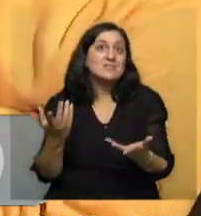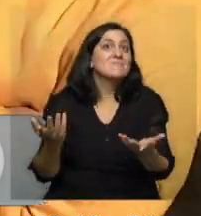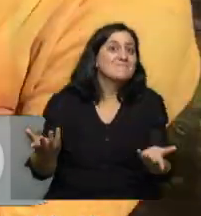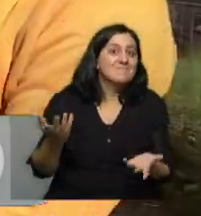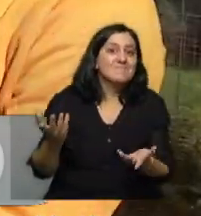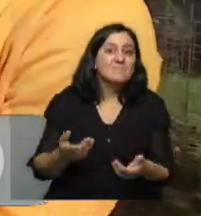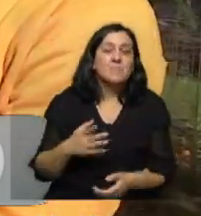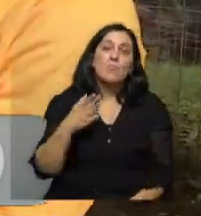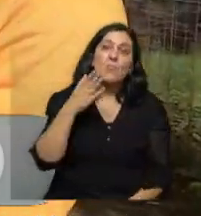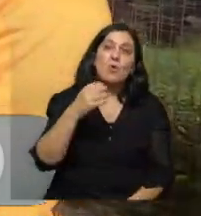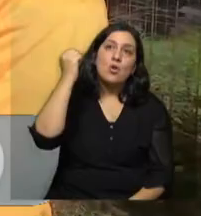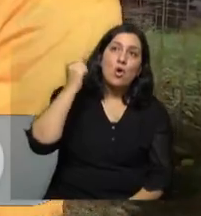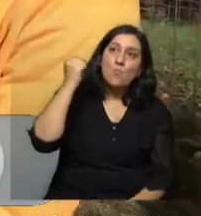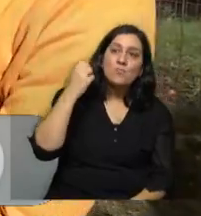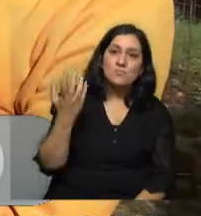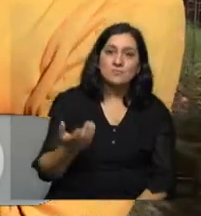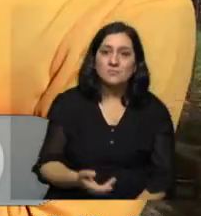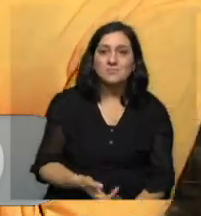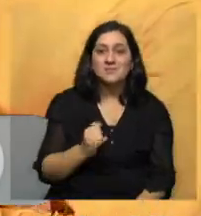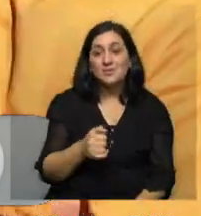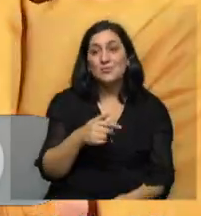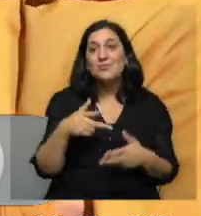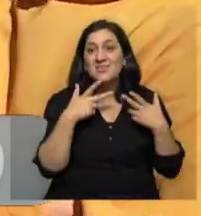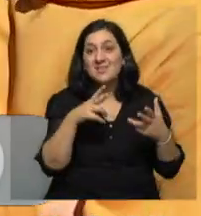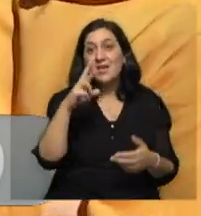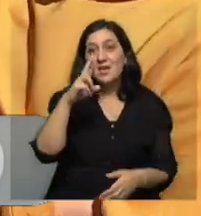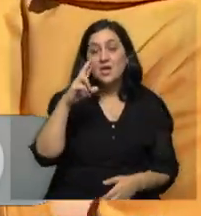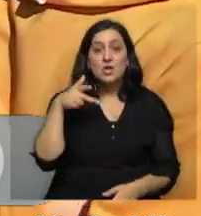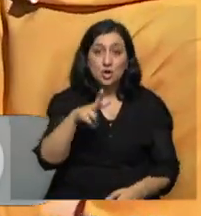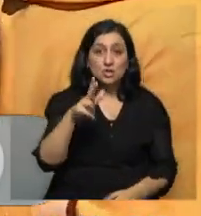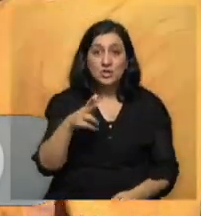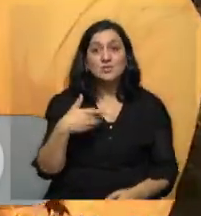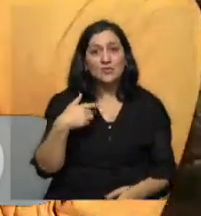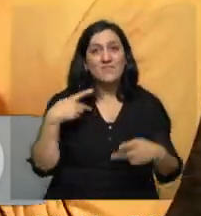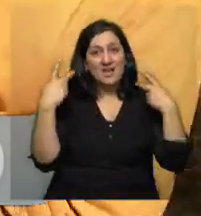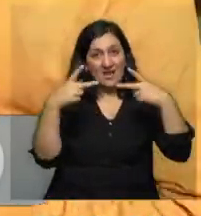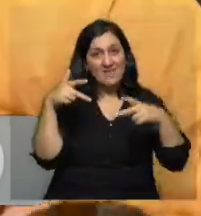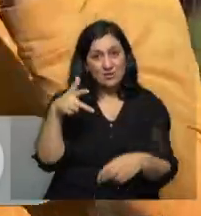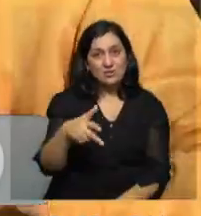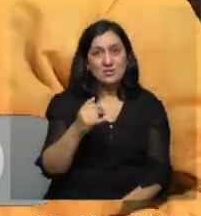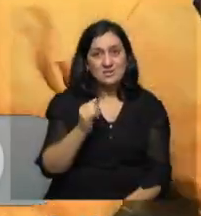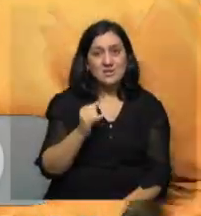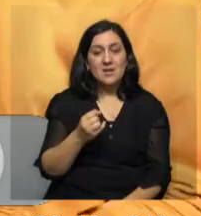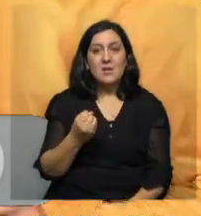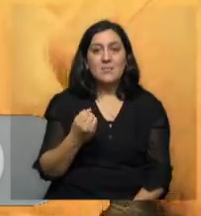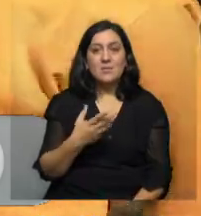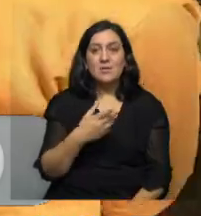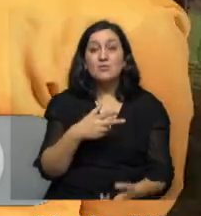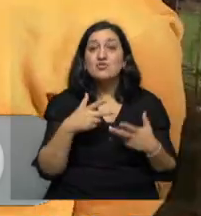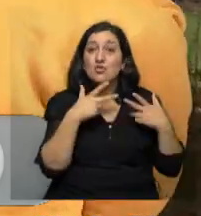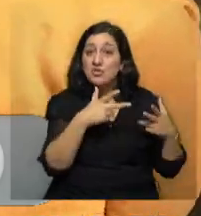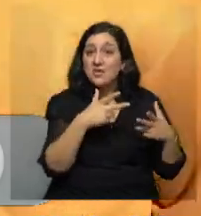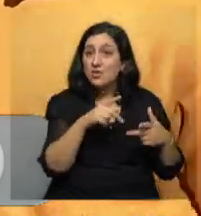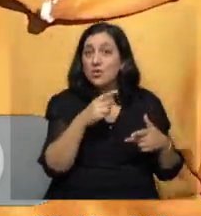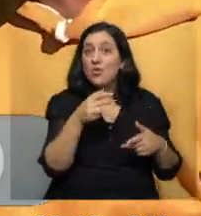repente me subo un bondi, bueno, y salgo a buscarla. Aparte dijiste Rocha y es como que hubiese sabido, iba para Rocha, sí, porque yo cuando pasé la data no dije el